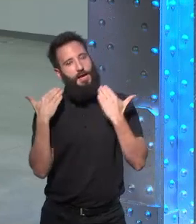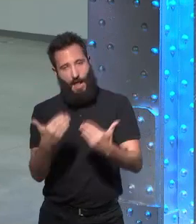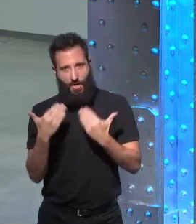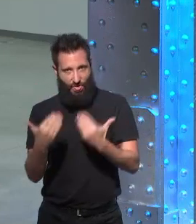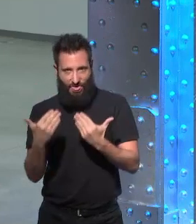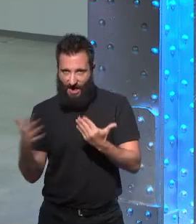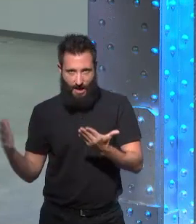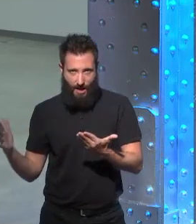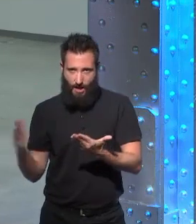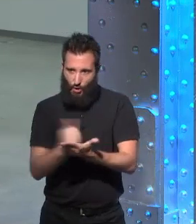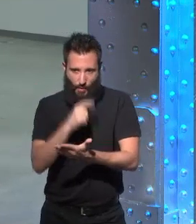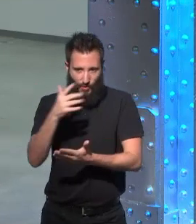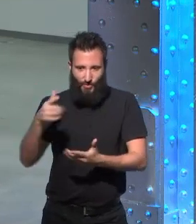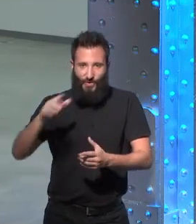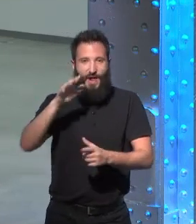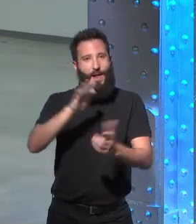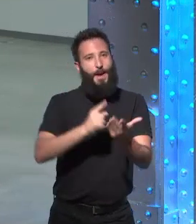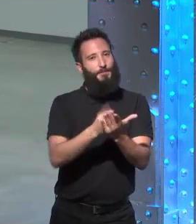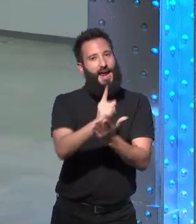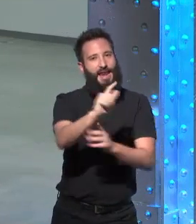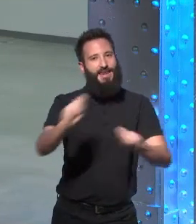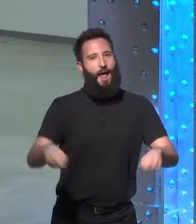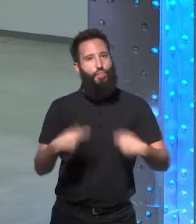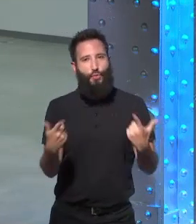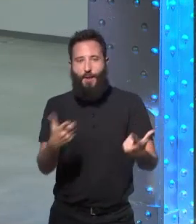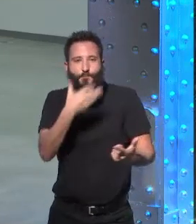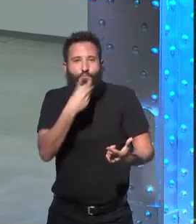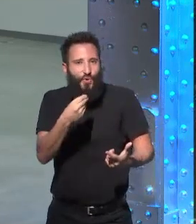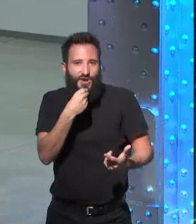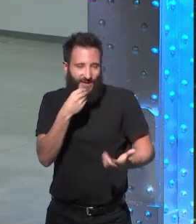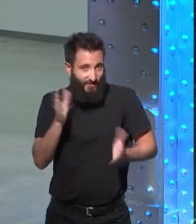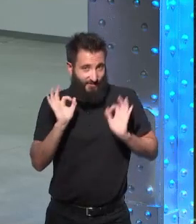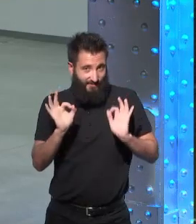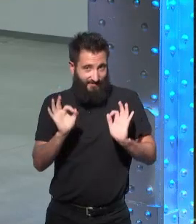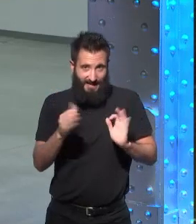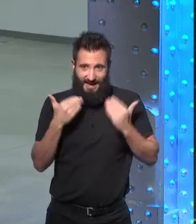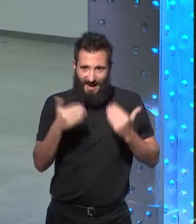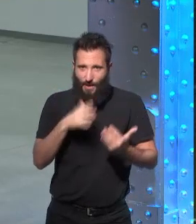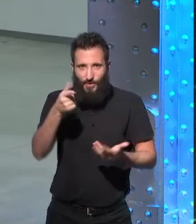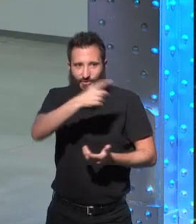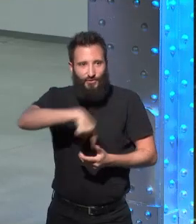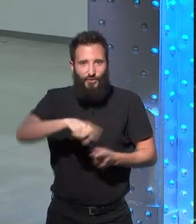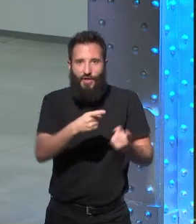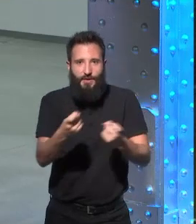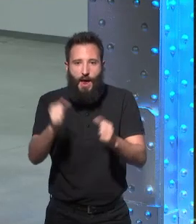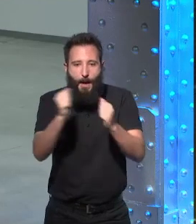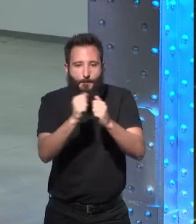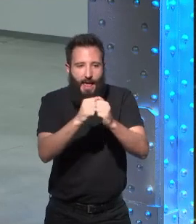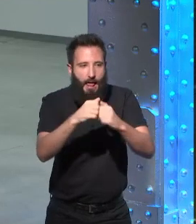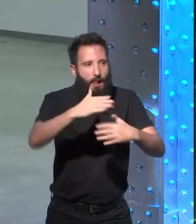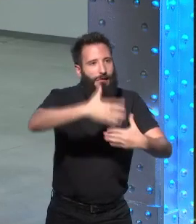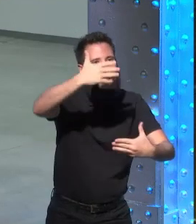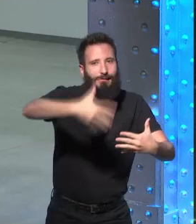tenemos un decorado bonito, natural. Nosotros no necesitamos hacerlo de cartón piedra.